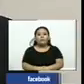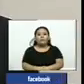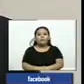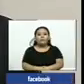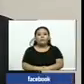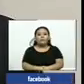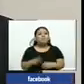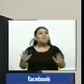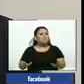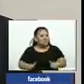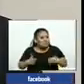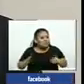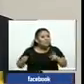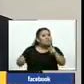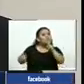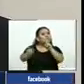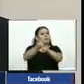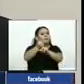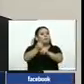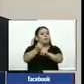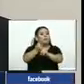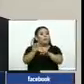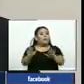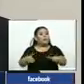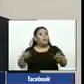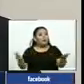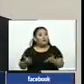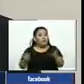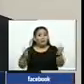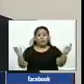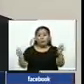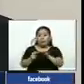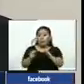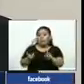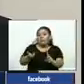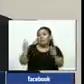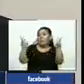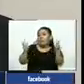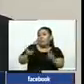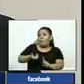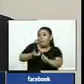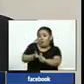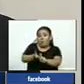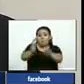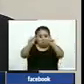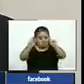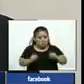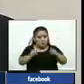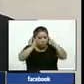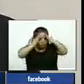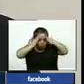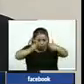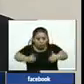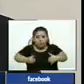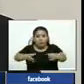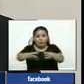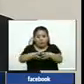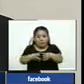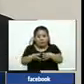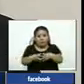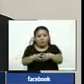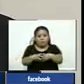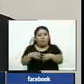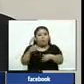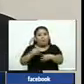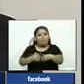El propósito fundamental de lo que es la Cumbre Global del Liderazgo es poder atender a un sector que realmente